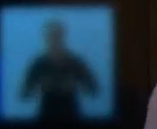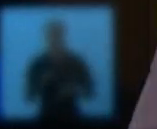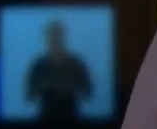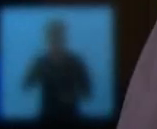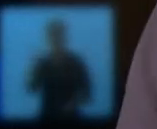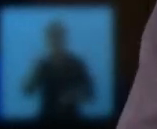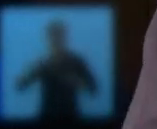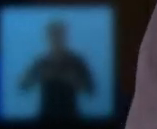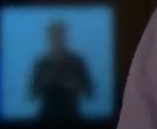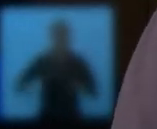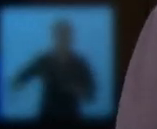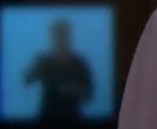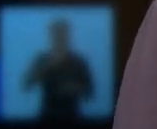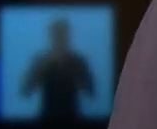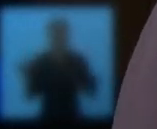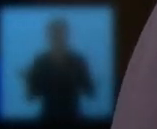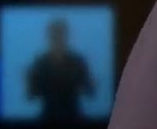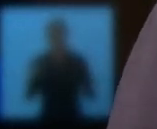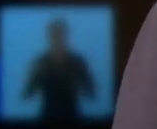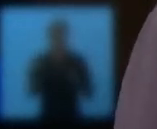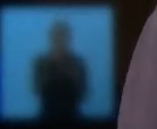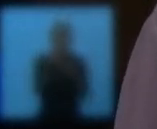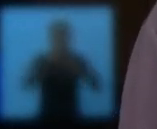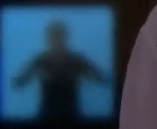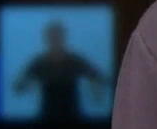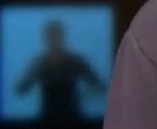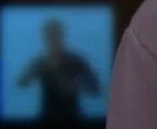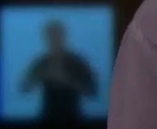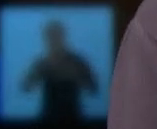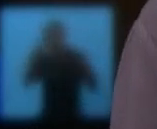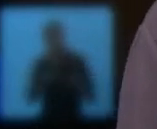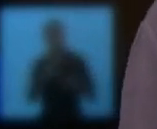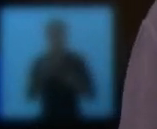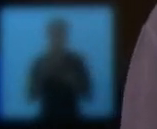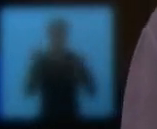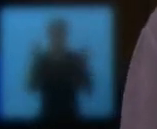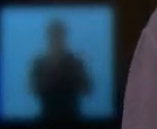en el sentido que están más orientados a un público que tiene un conjunto de ideas muy fijas y